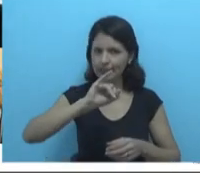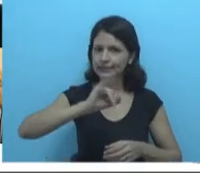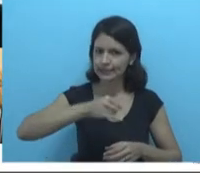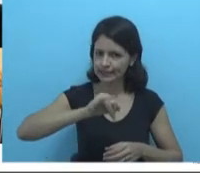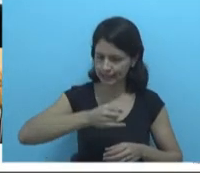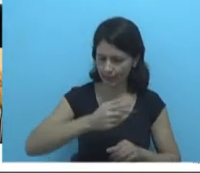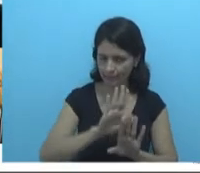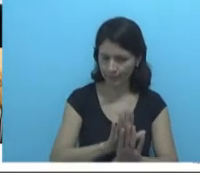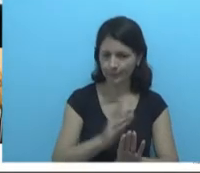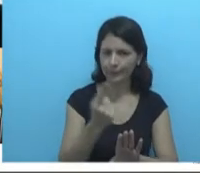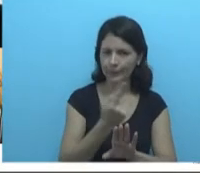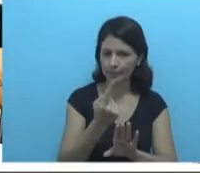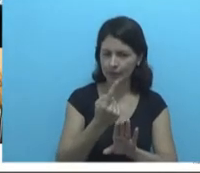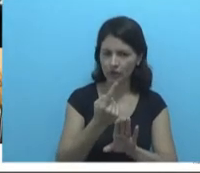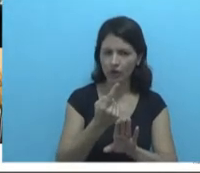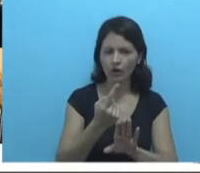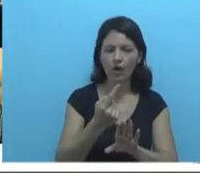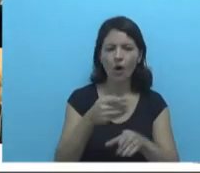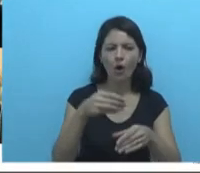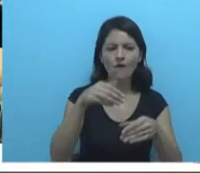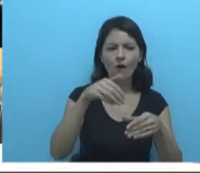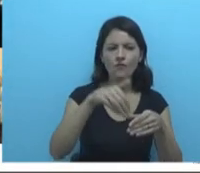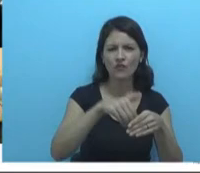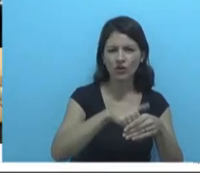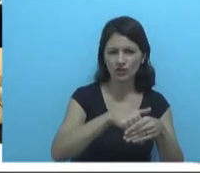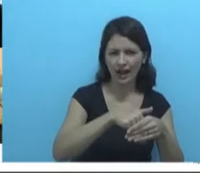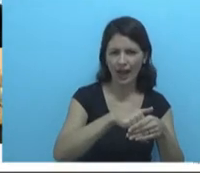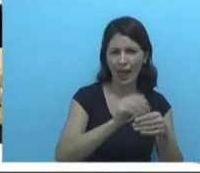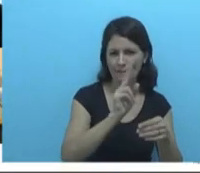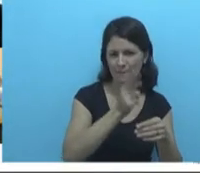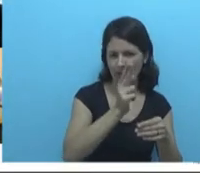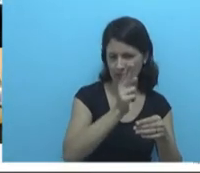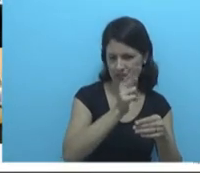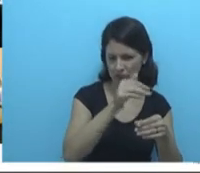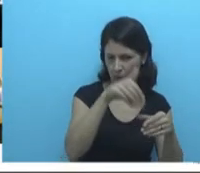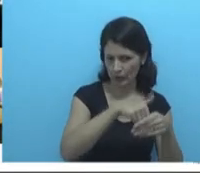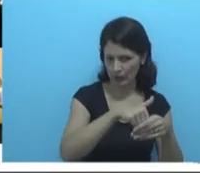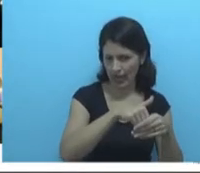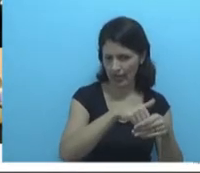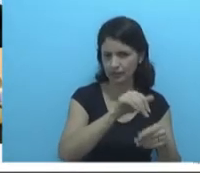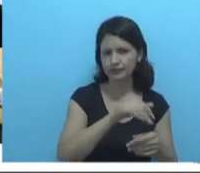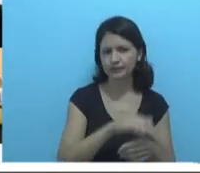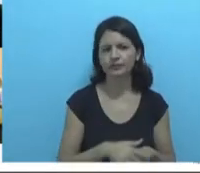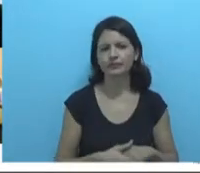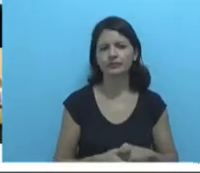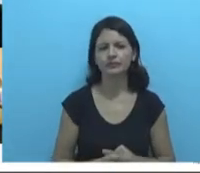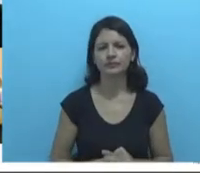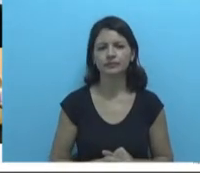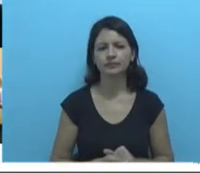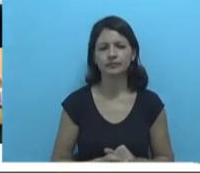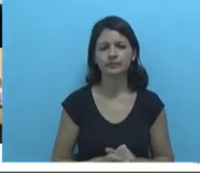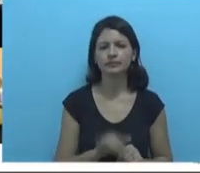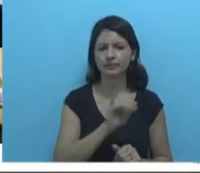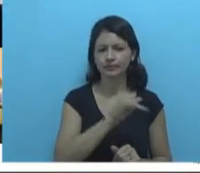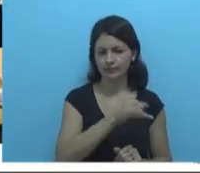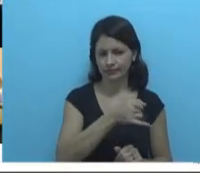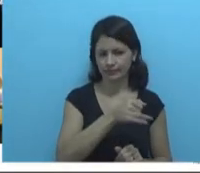votar. En primer lugar, el tratamiento sobre tablas de los proyectos mencionados. A consideración, el tratamiento sobre